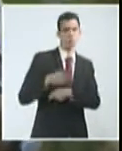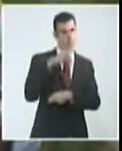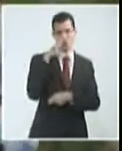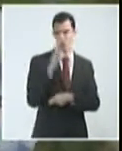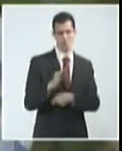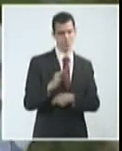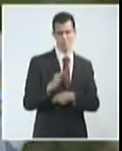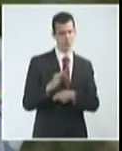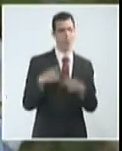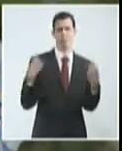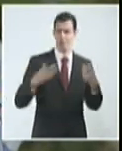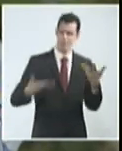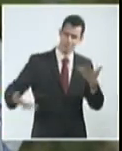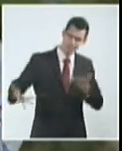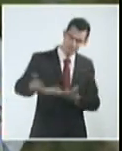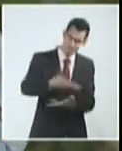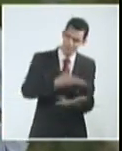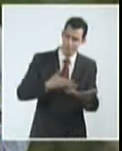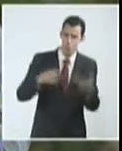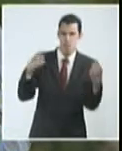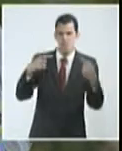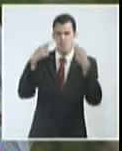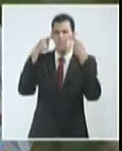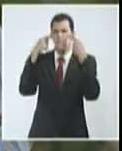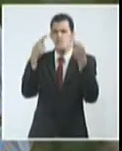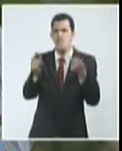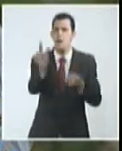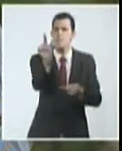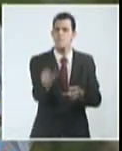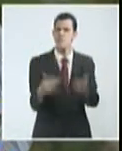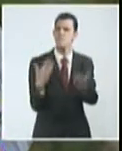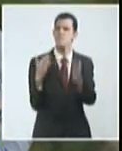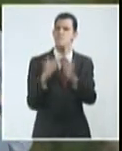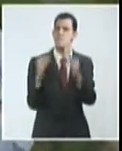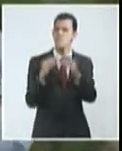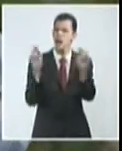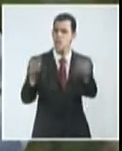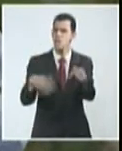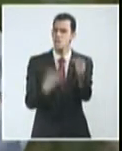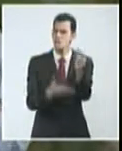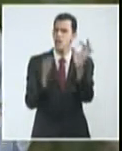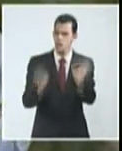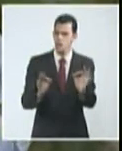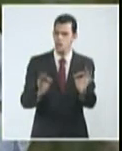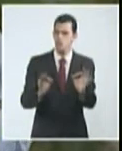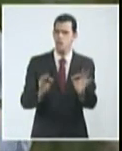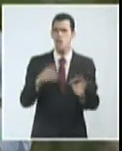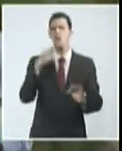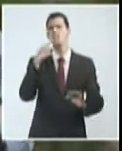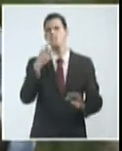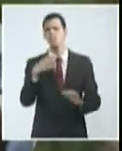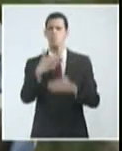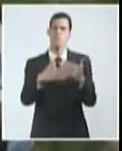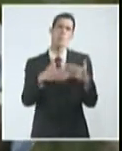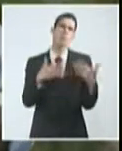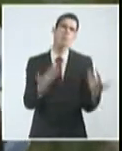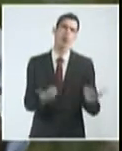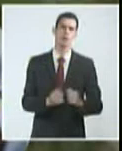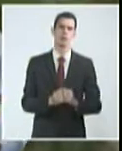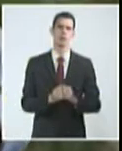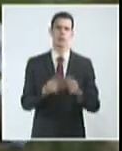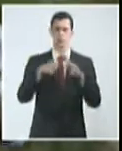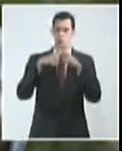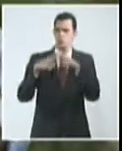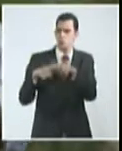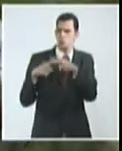en protagonistas del cambio y de la transformación que van teniendo en el barrio. Por otra parte, como necesitaba